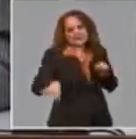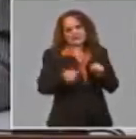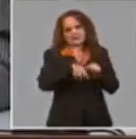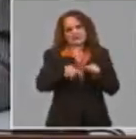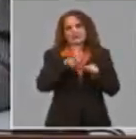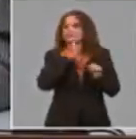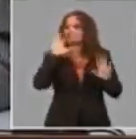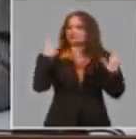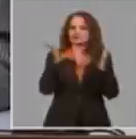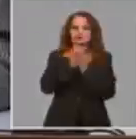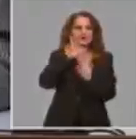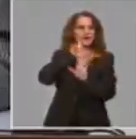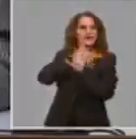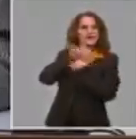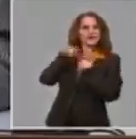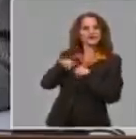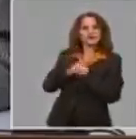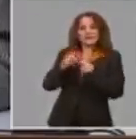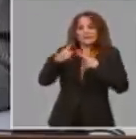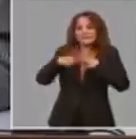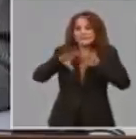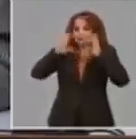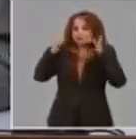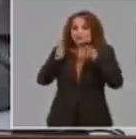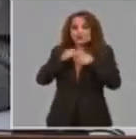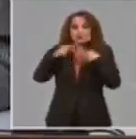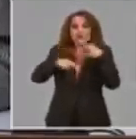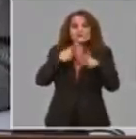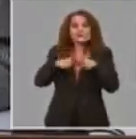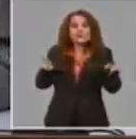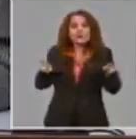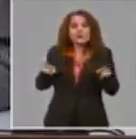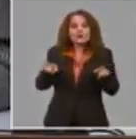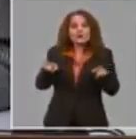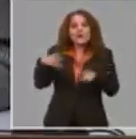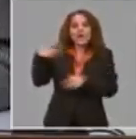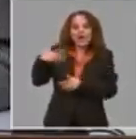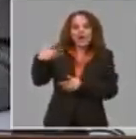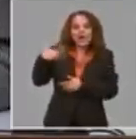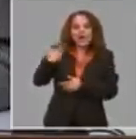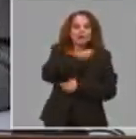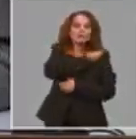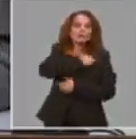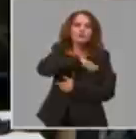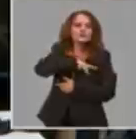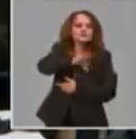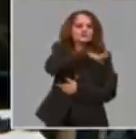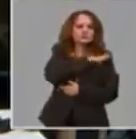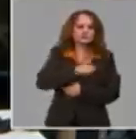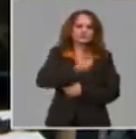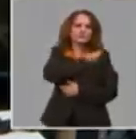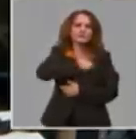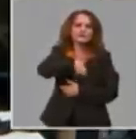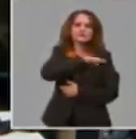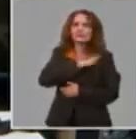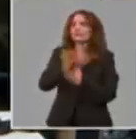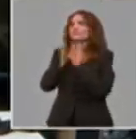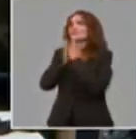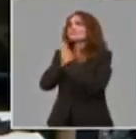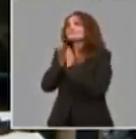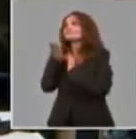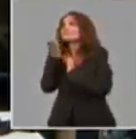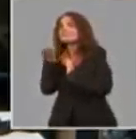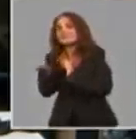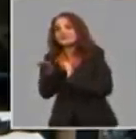a solicitud pero todos y por mi satisfacción de la población la exploración está pidiendo a la